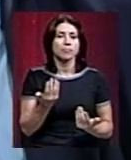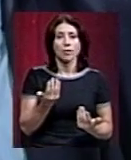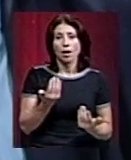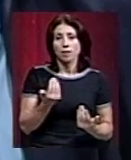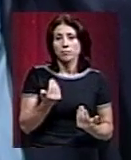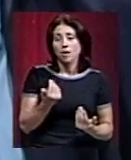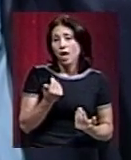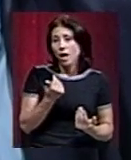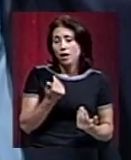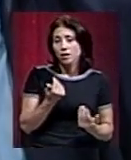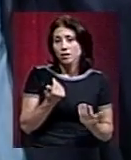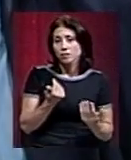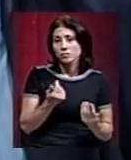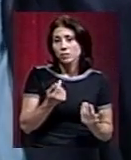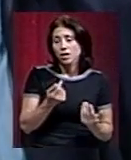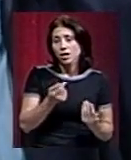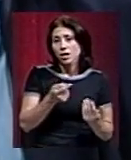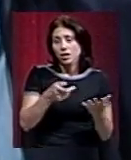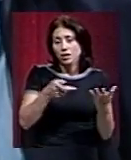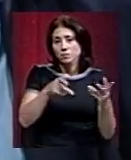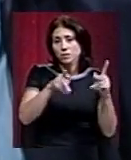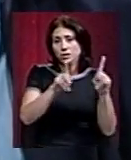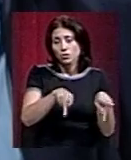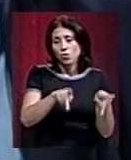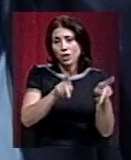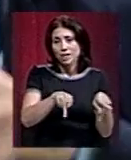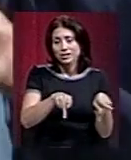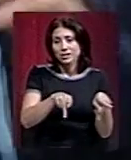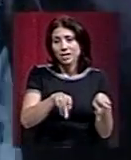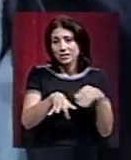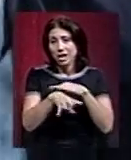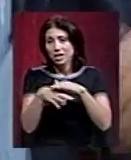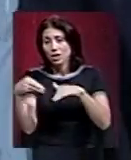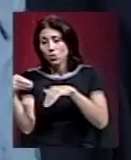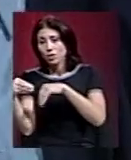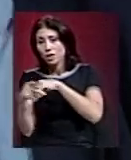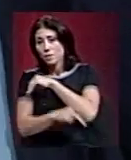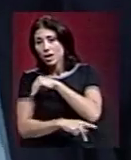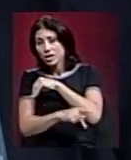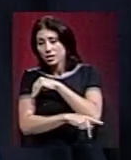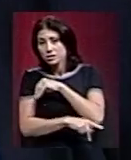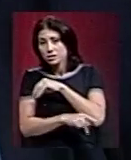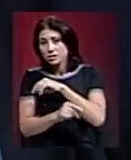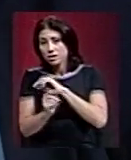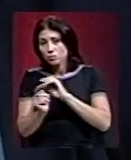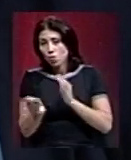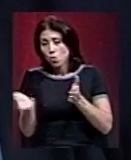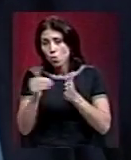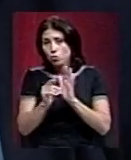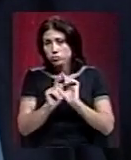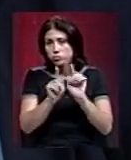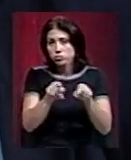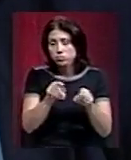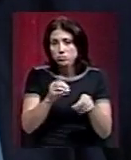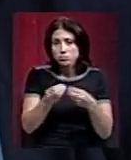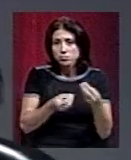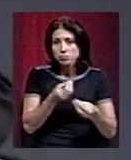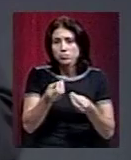¿Habrá regreso no de personas, sino de masa? Yo